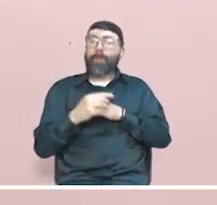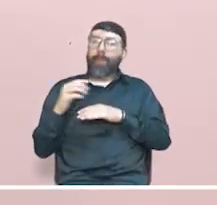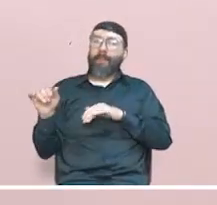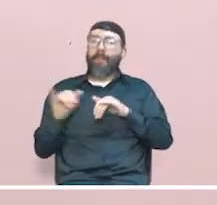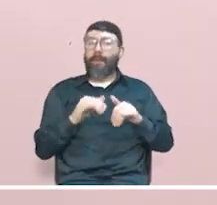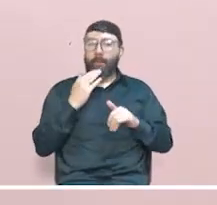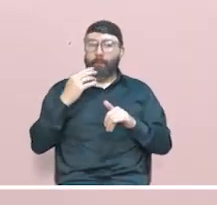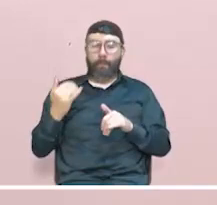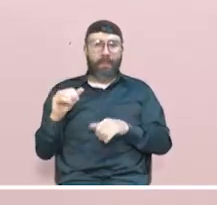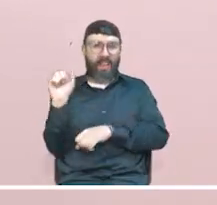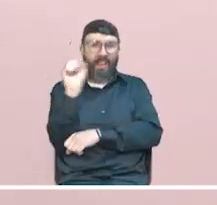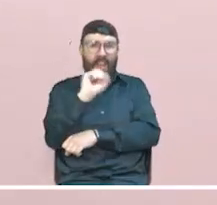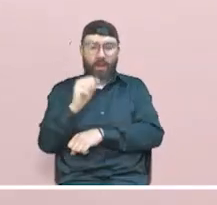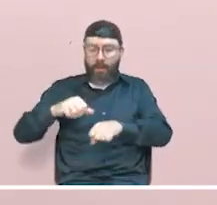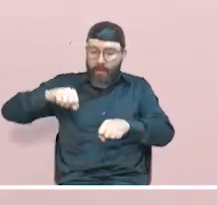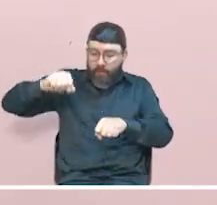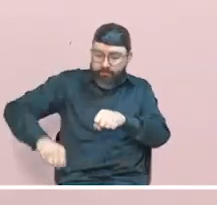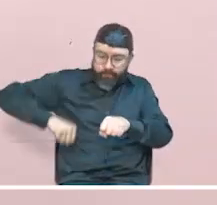que nos permite